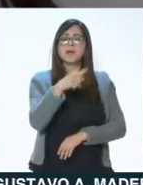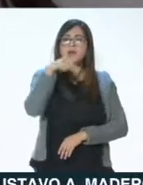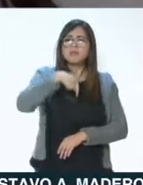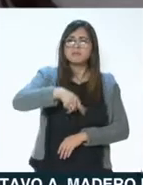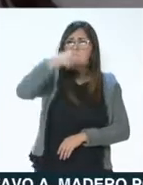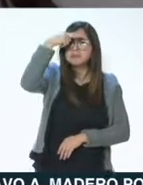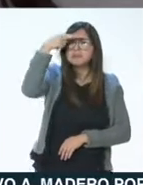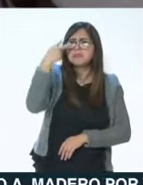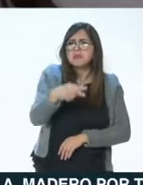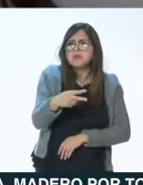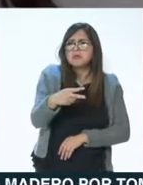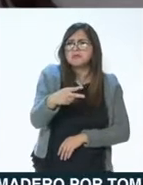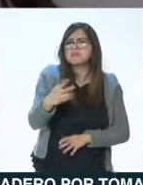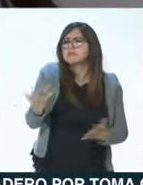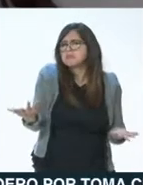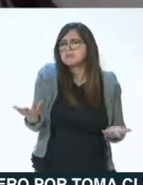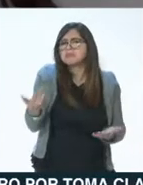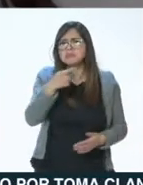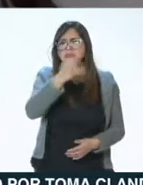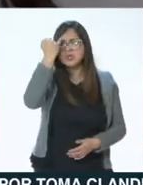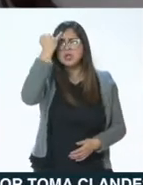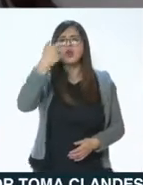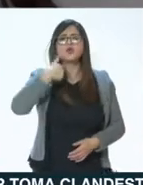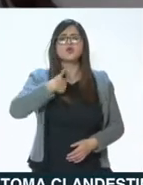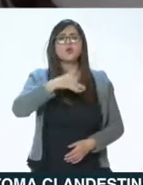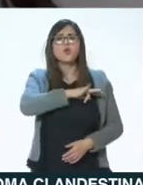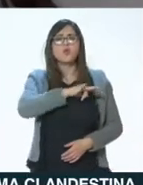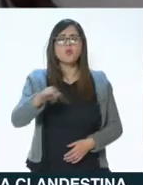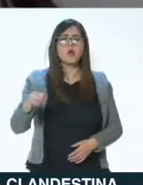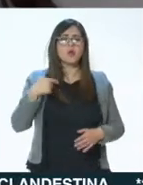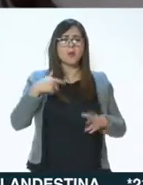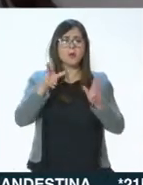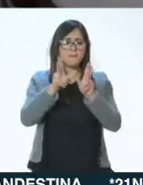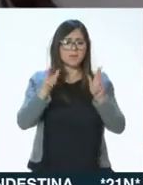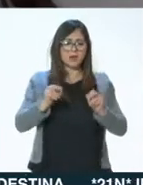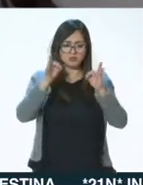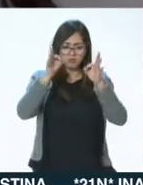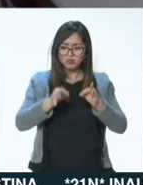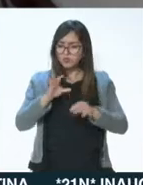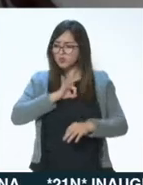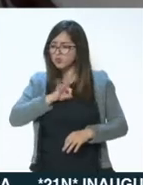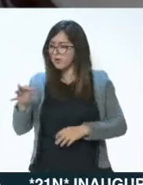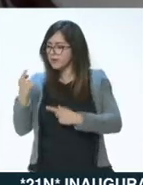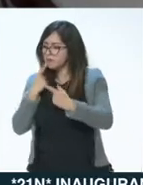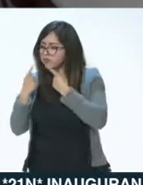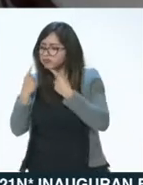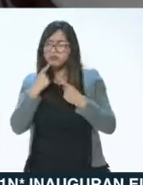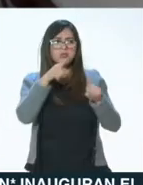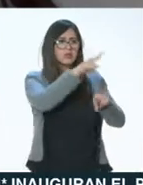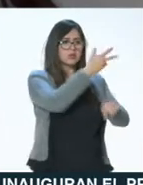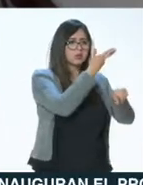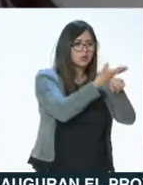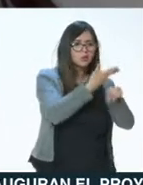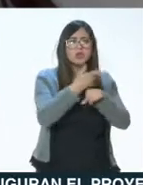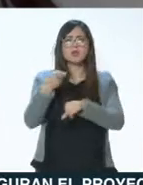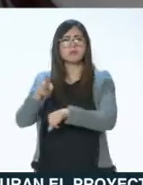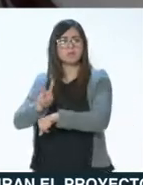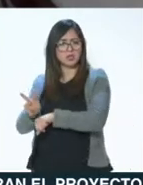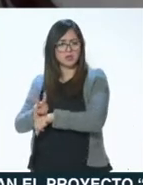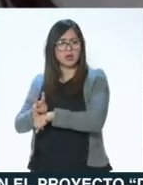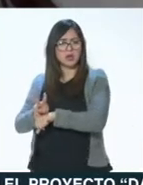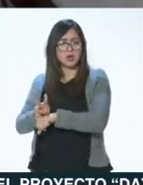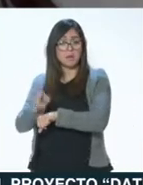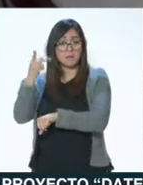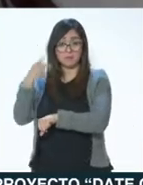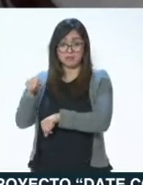México suena bien el decir, a ver, yo puedo ser intermediario, yo puedo ser interlocutor. El problema es que tanto la oposición venezolana